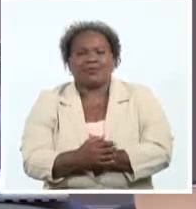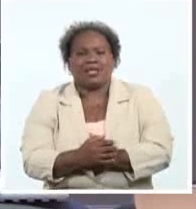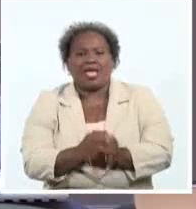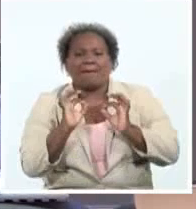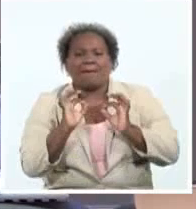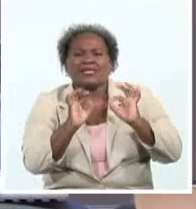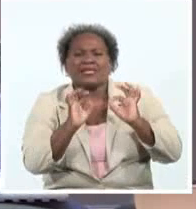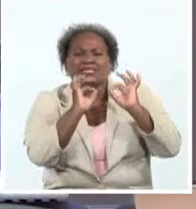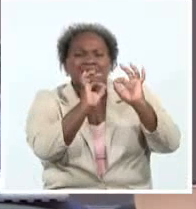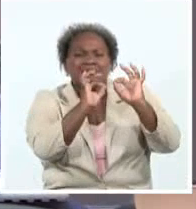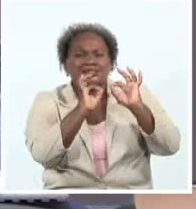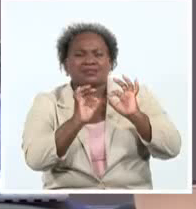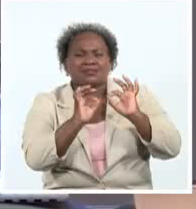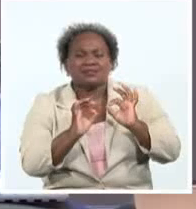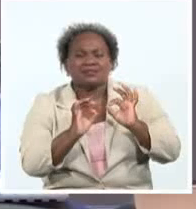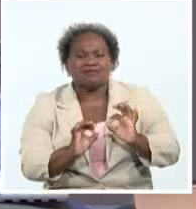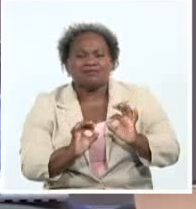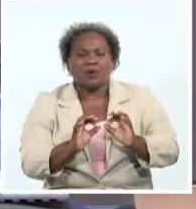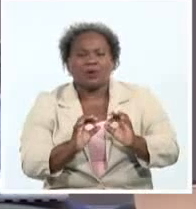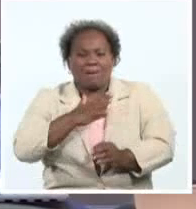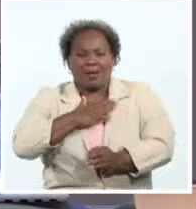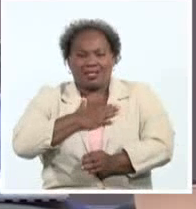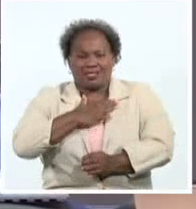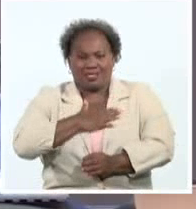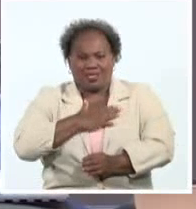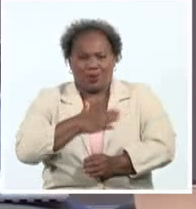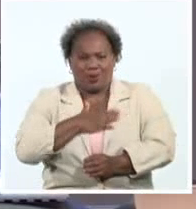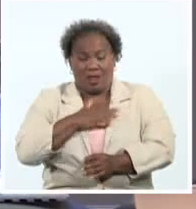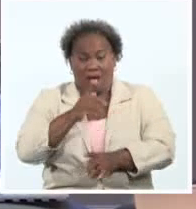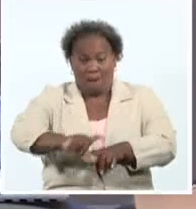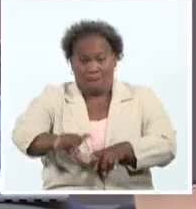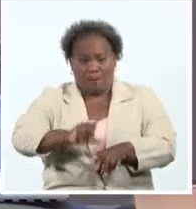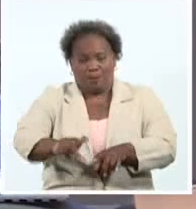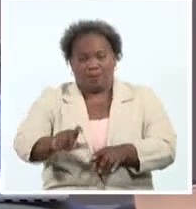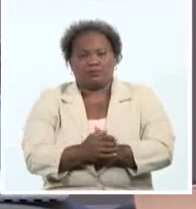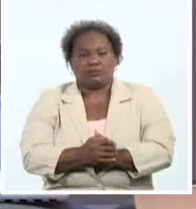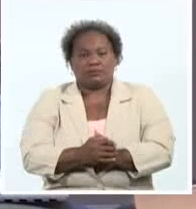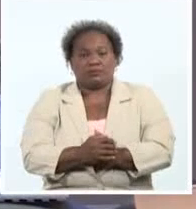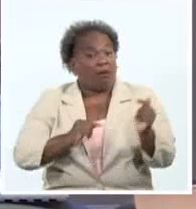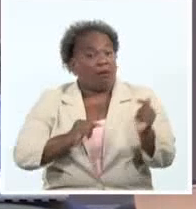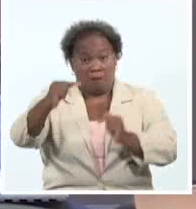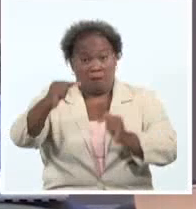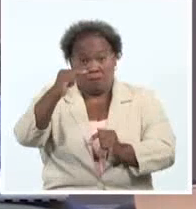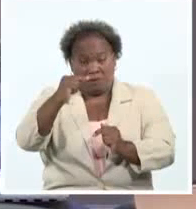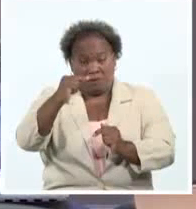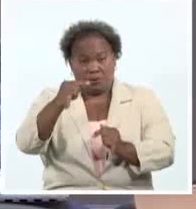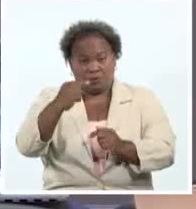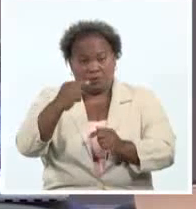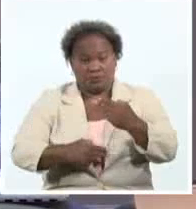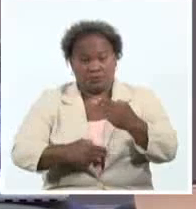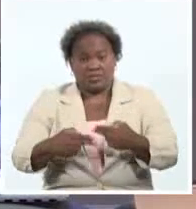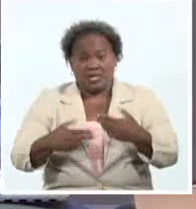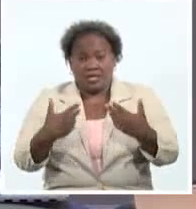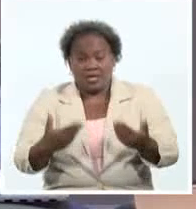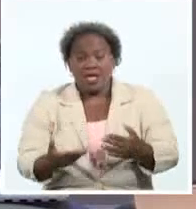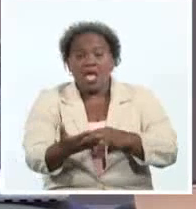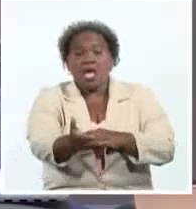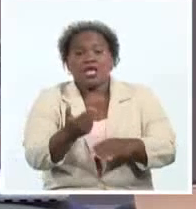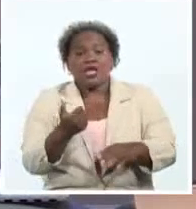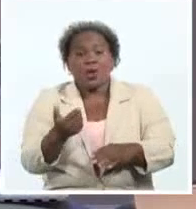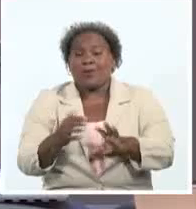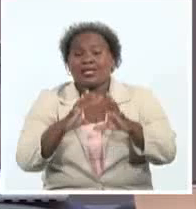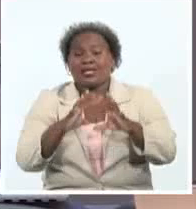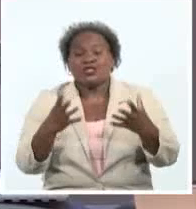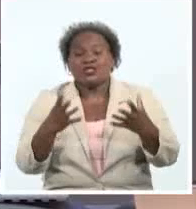particularidades de ese escenario. Entonces lo primero que hay que hacer es recuperar todo lo que se